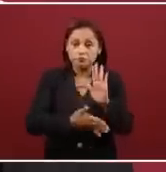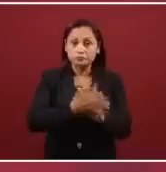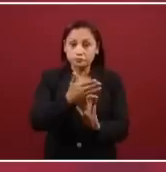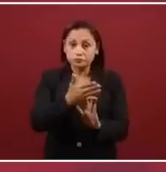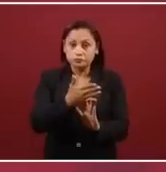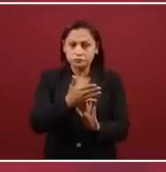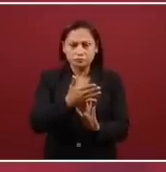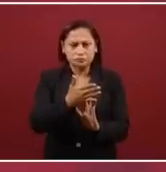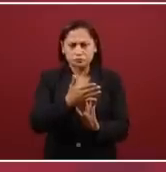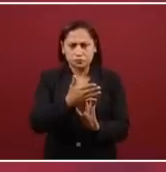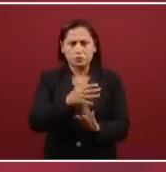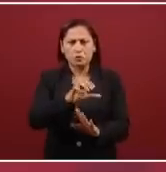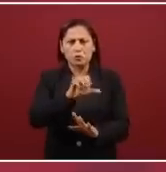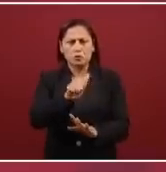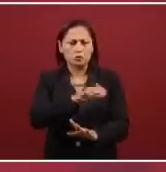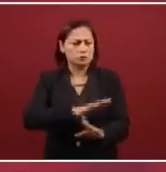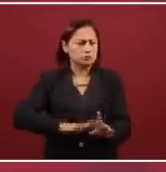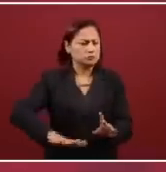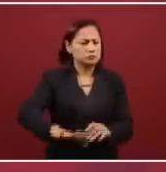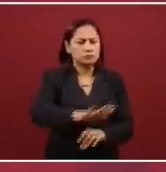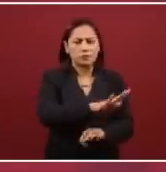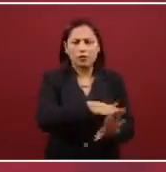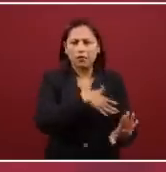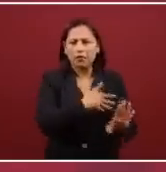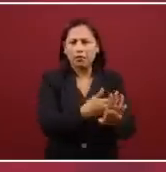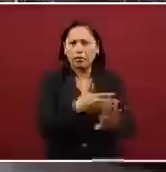el negocio inmobiliario,